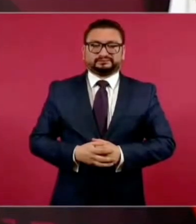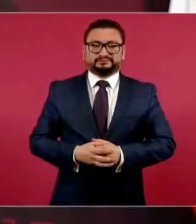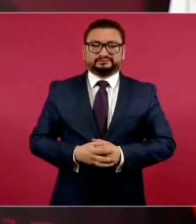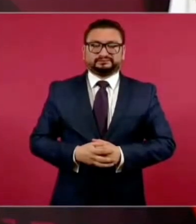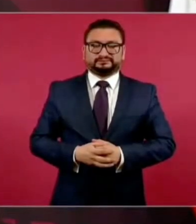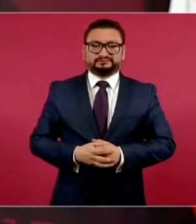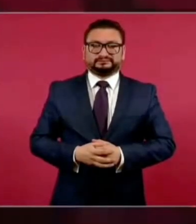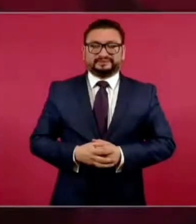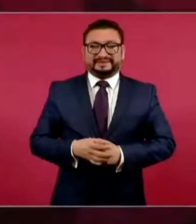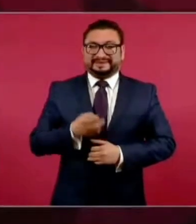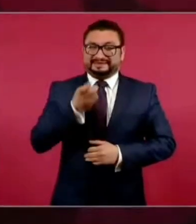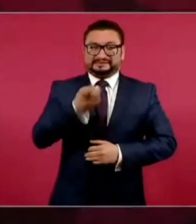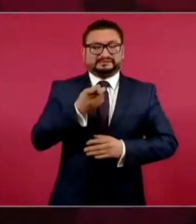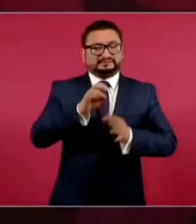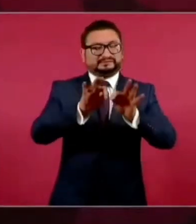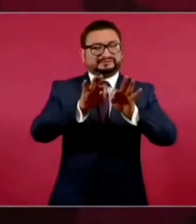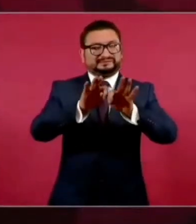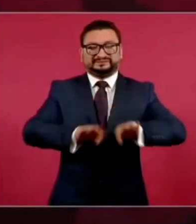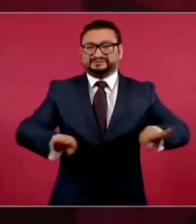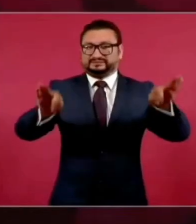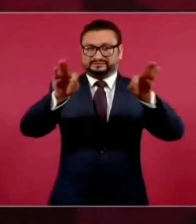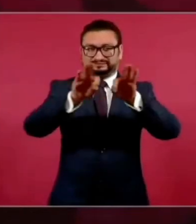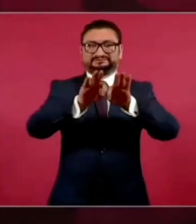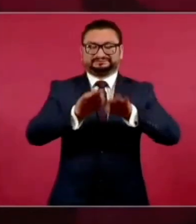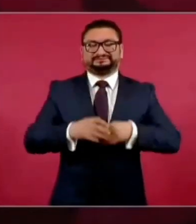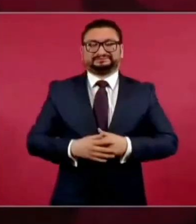Eso es importante.